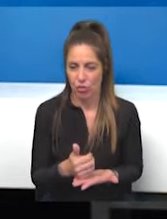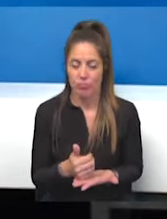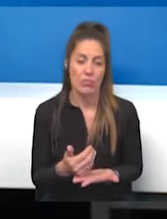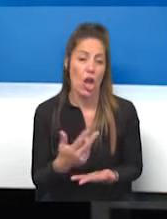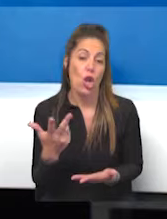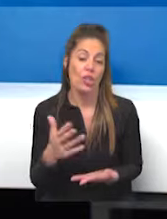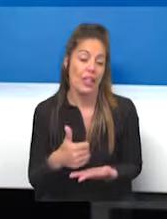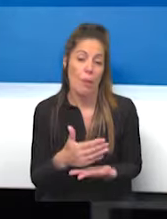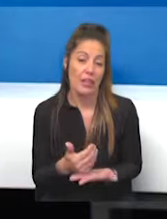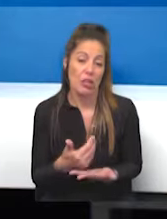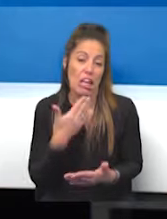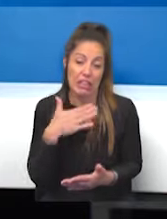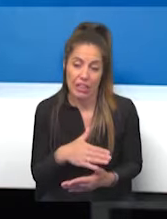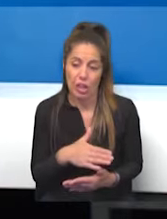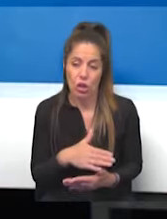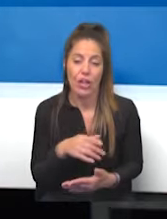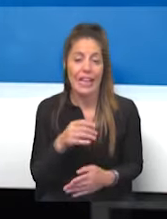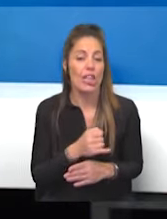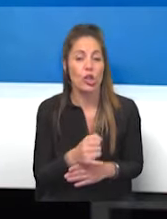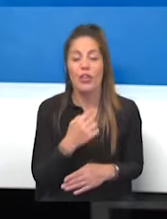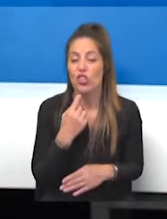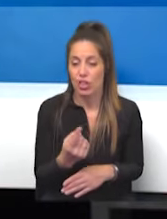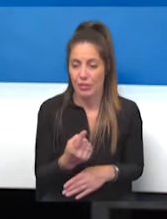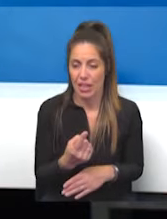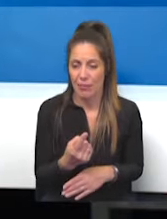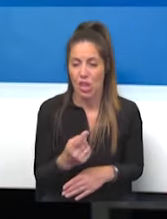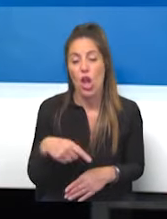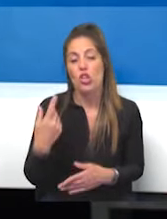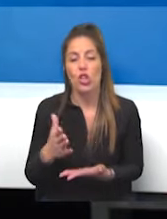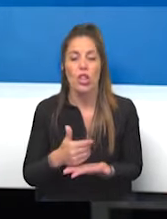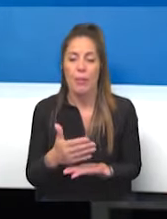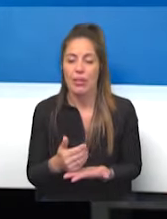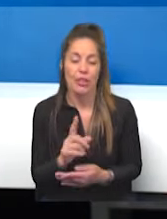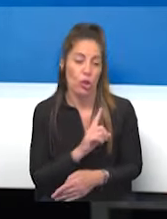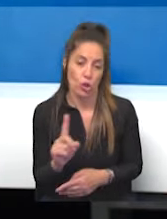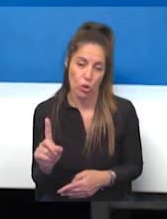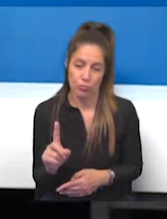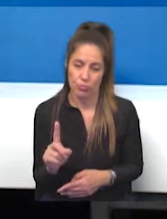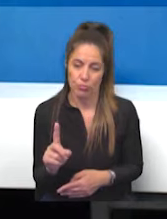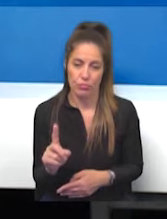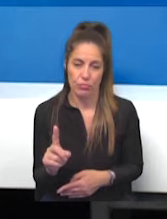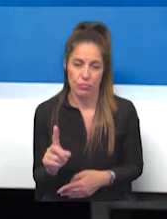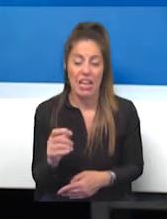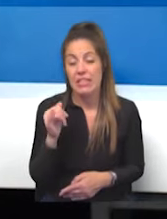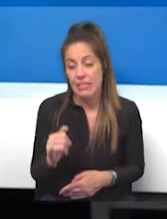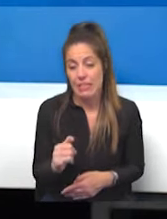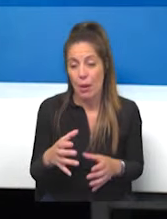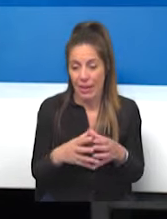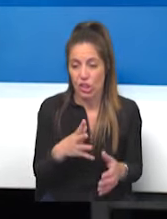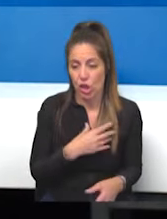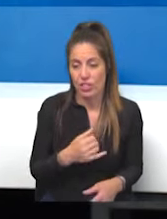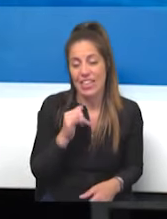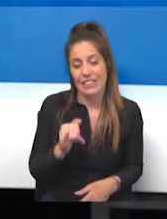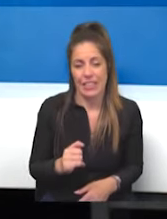los tres departamentos que entendieron que este instrumento servía los demás departamentos No sí el Partido Nacional